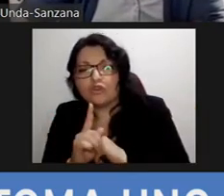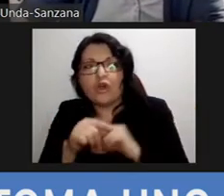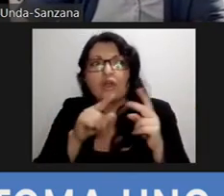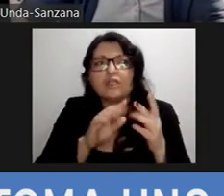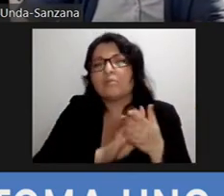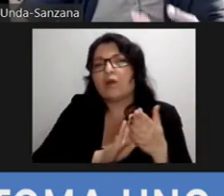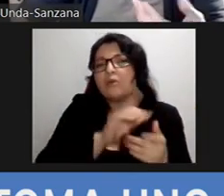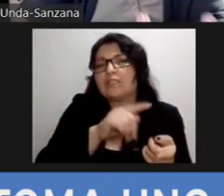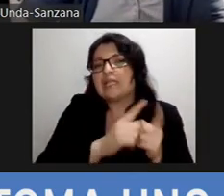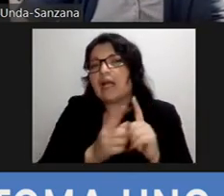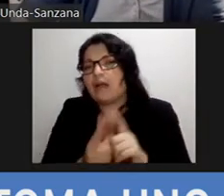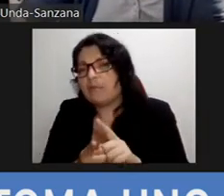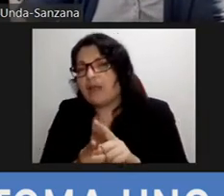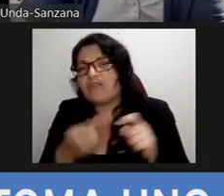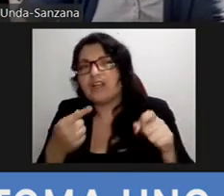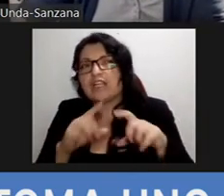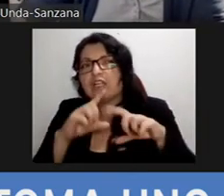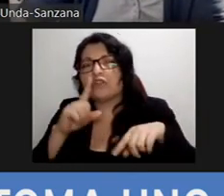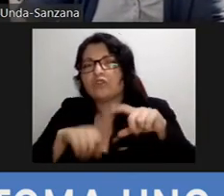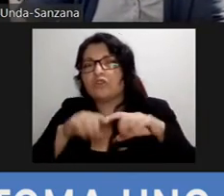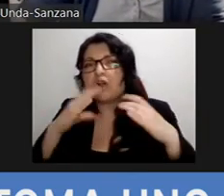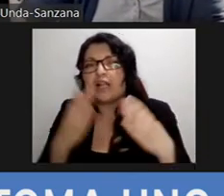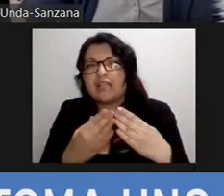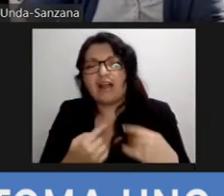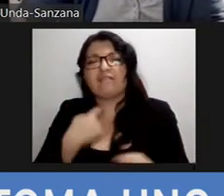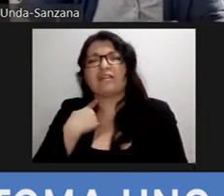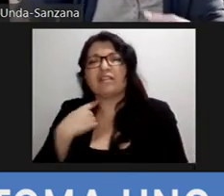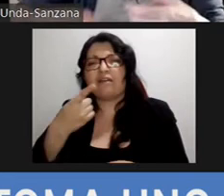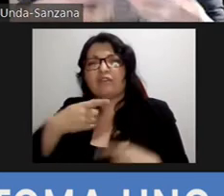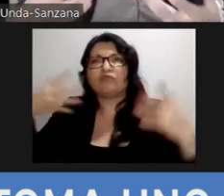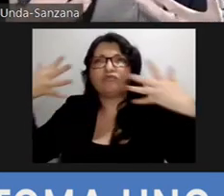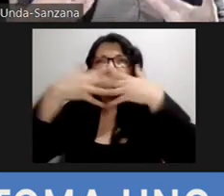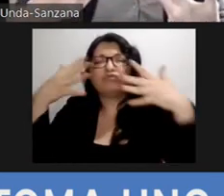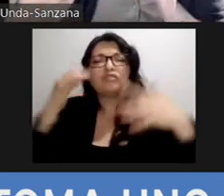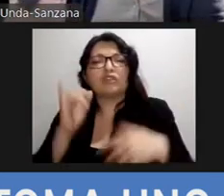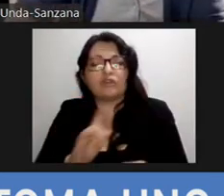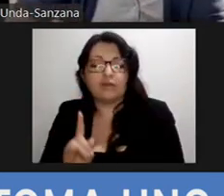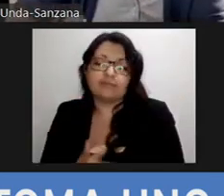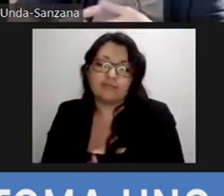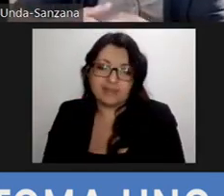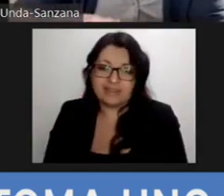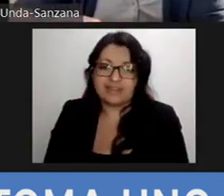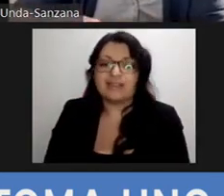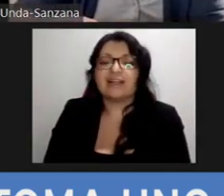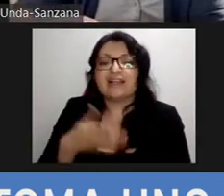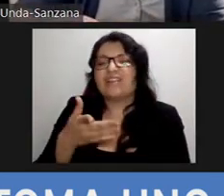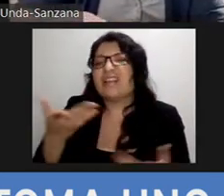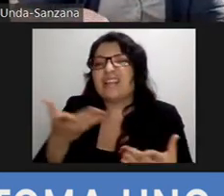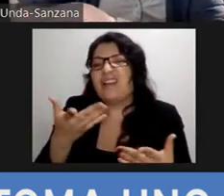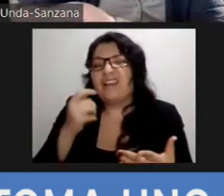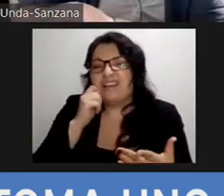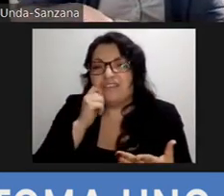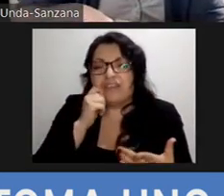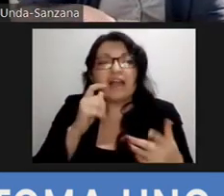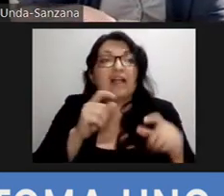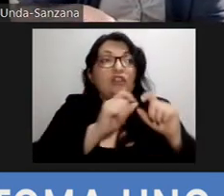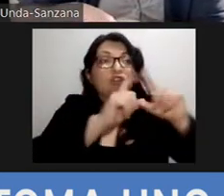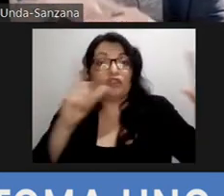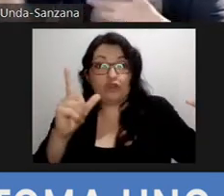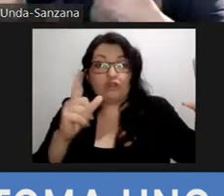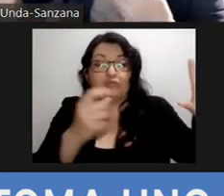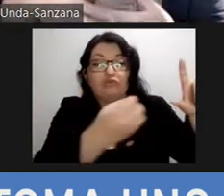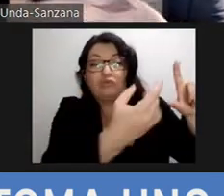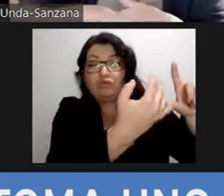acaso afectaba el clima en la Tierra. Dicho sea de paso, ¿qué cosa es la constante solar? Bueno, viene a ser la cantidad de radiación solar que es recibida a